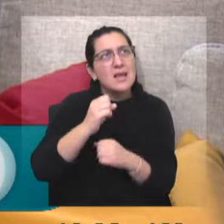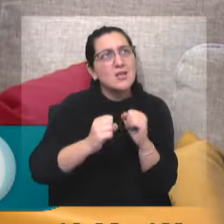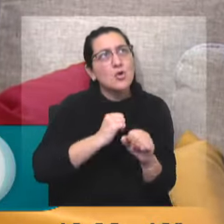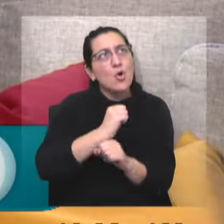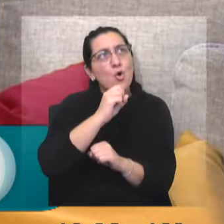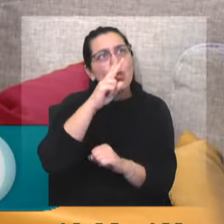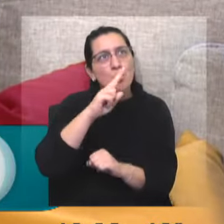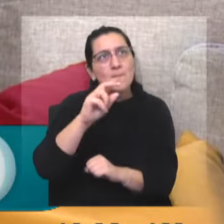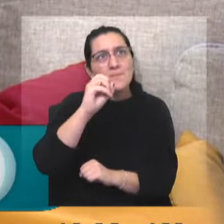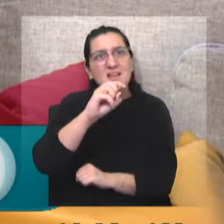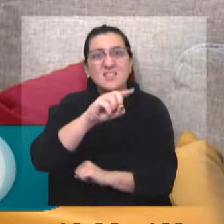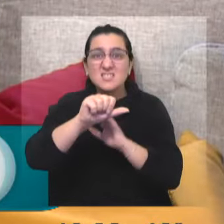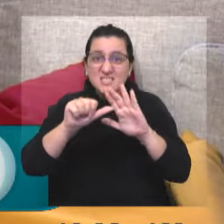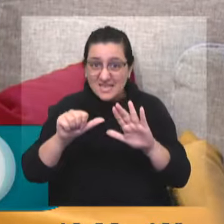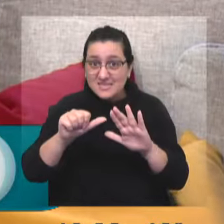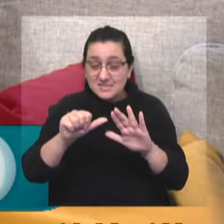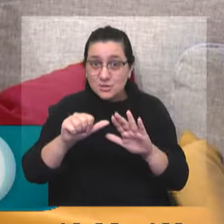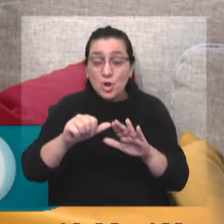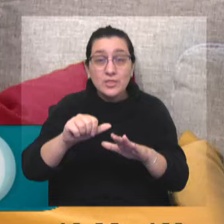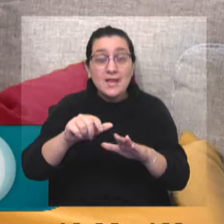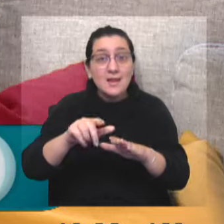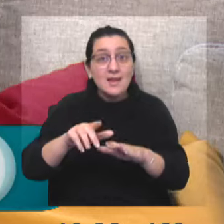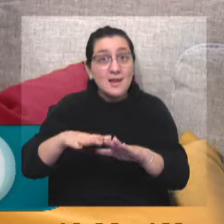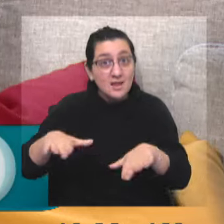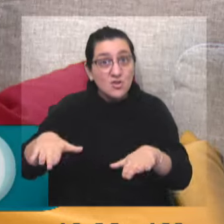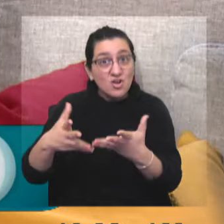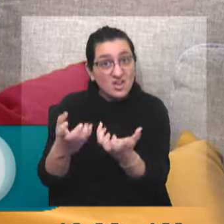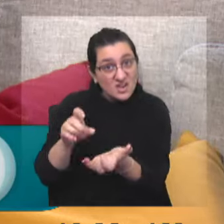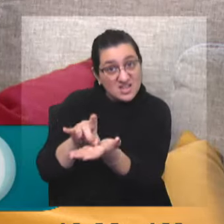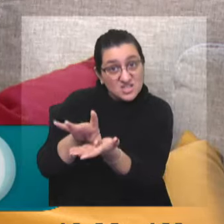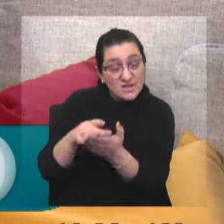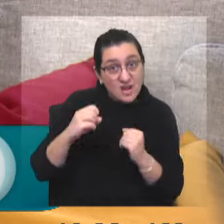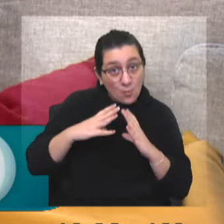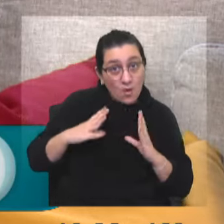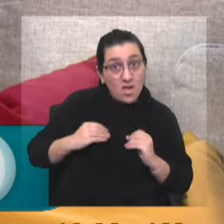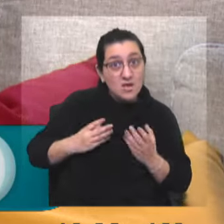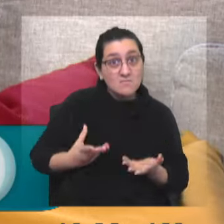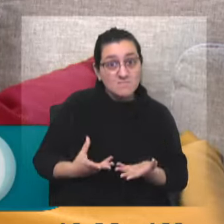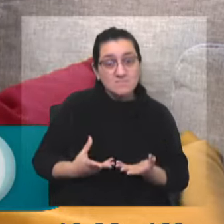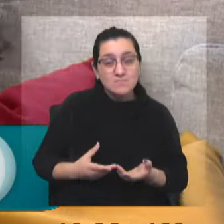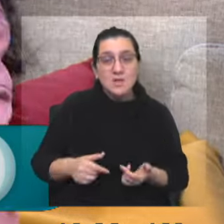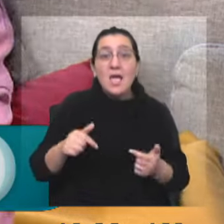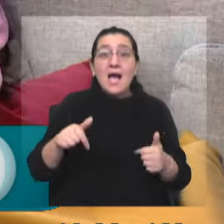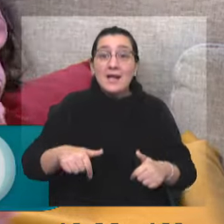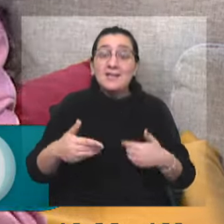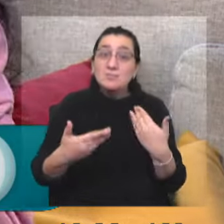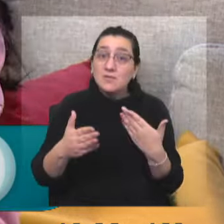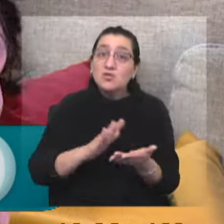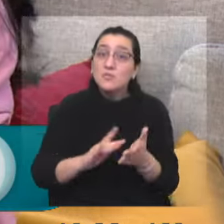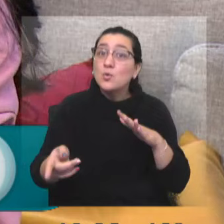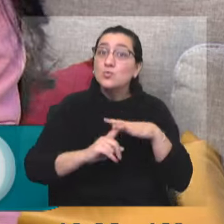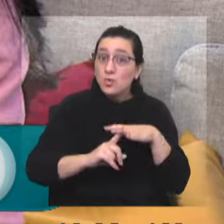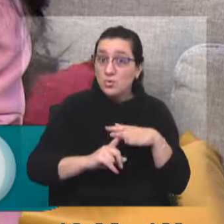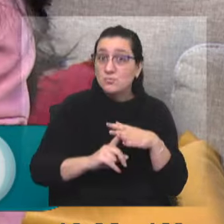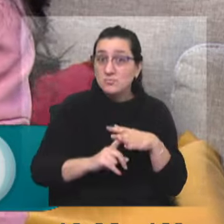y lo traiga de vuelta para hablar de normalidad, de inclusión, lo estamos haciendo en este programa también, el que